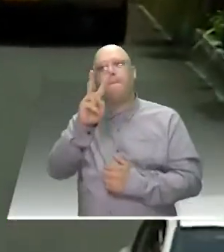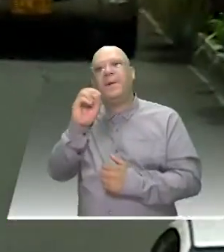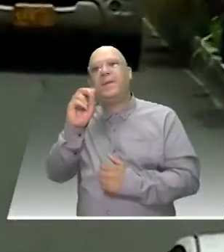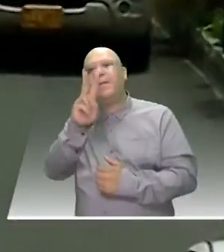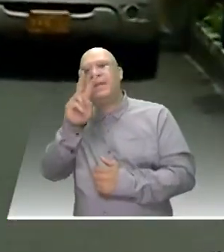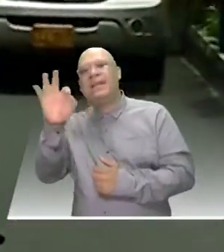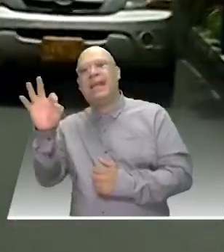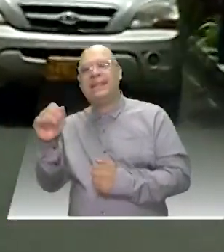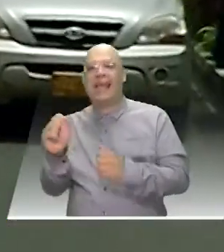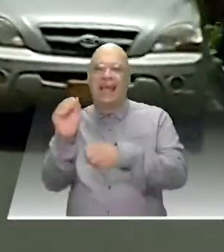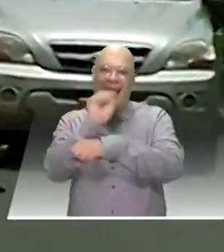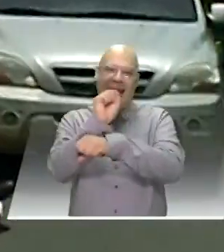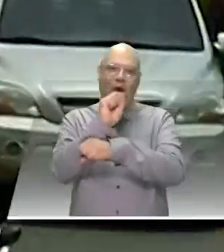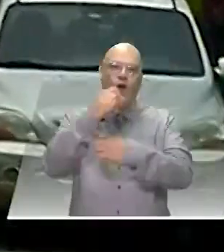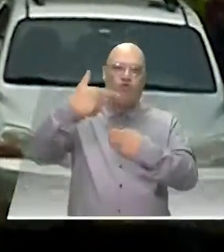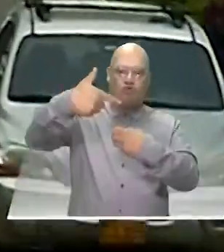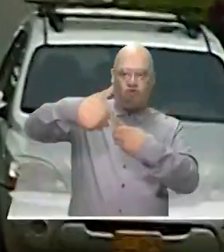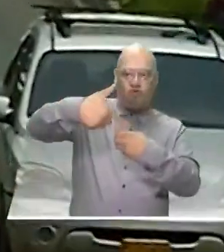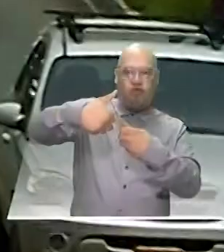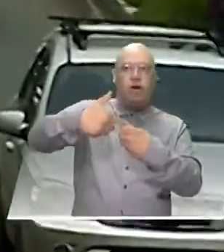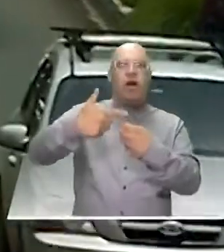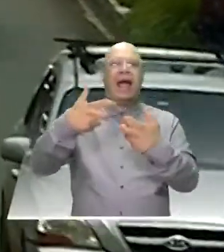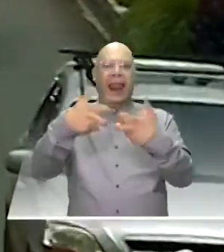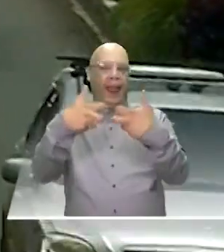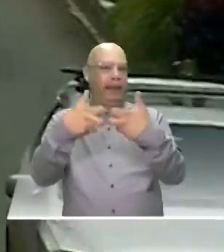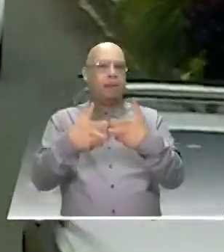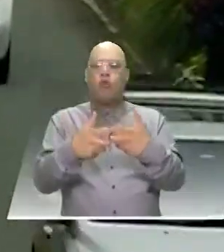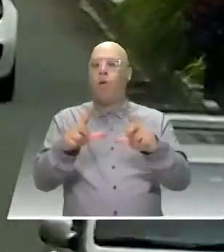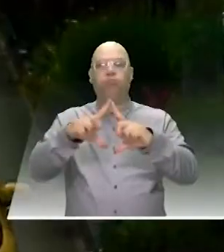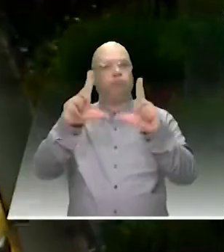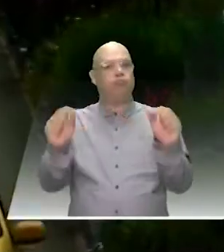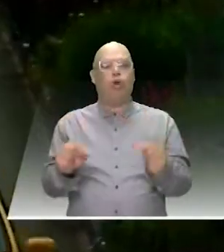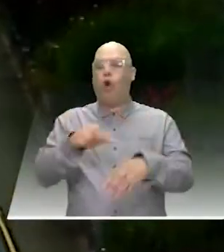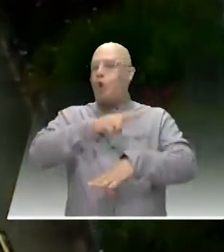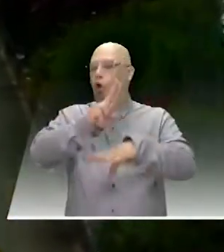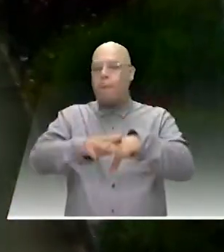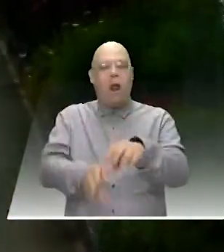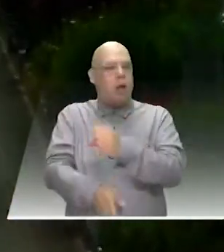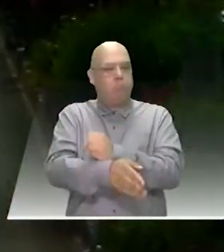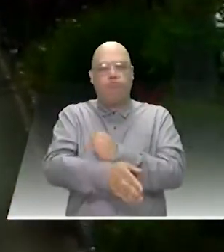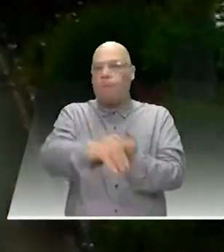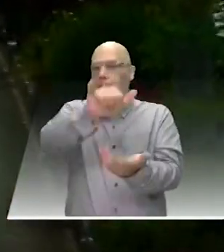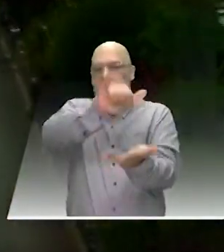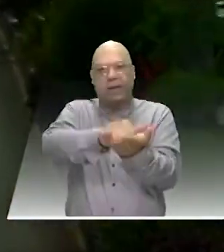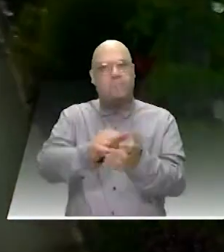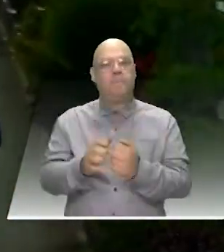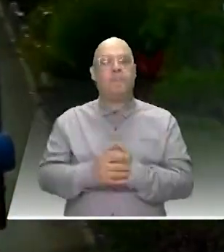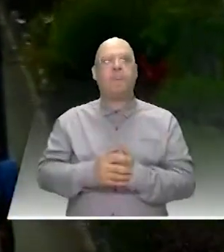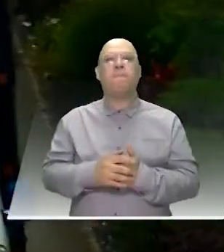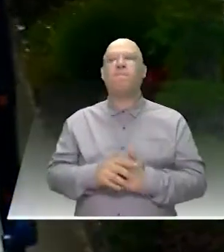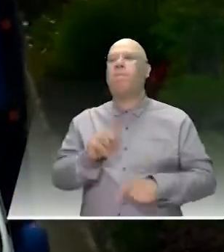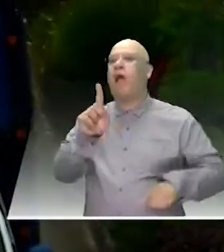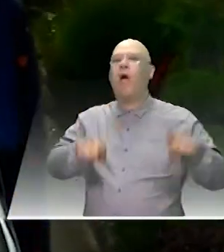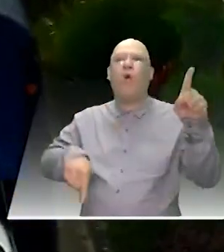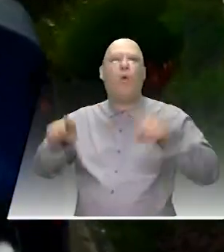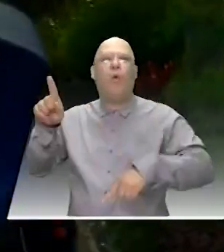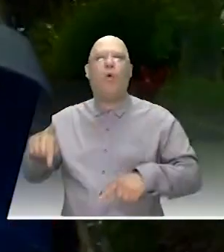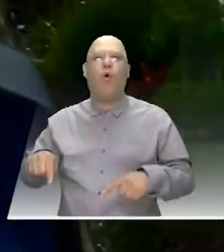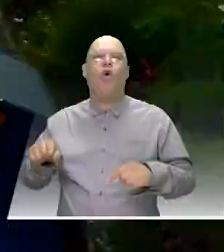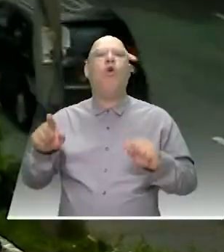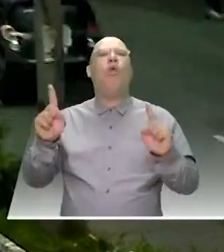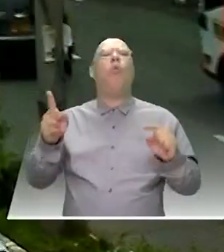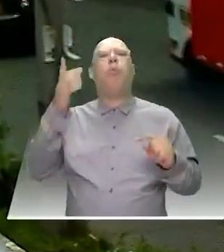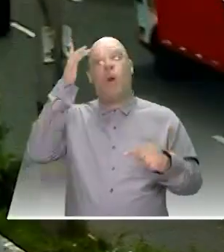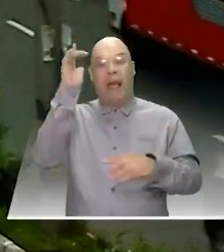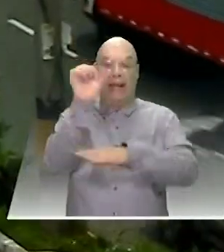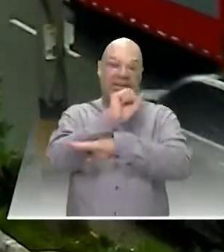vehículos híbridos no estarían exentos de la medida de pico y placa según la autoridad algunos conductores usaban este tipo